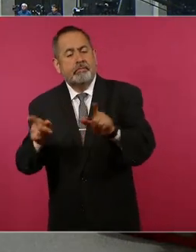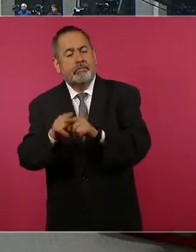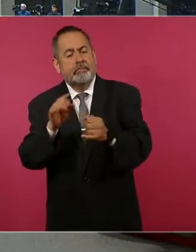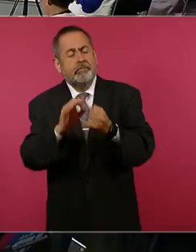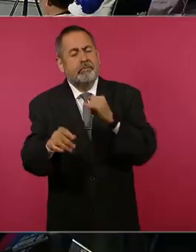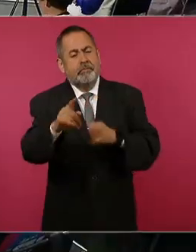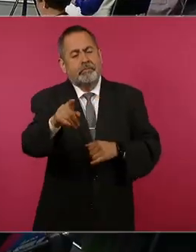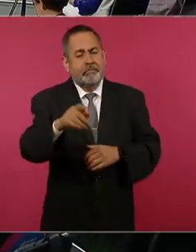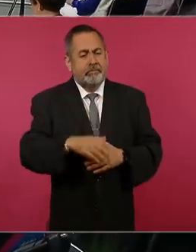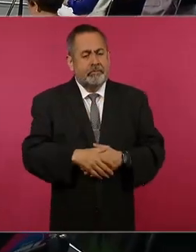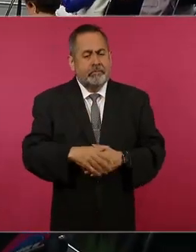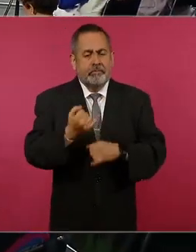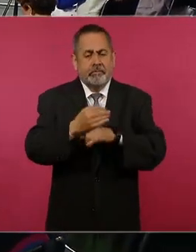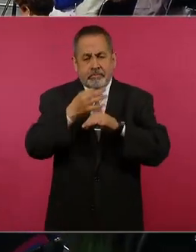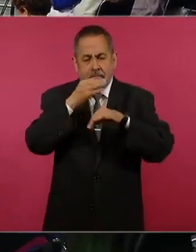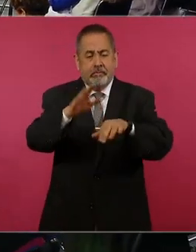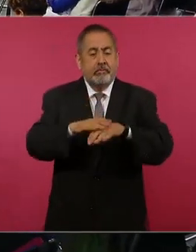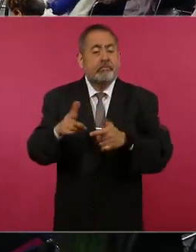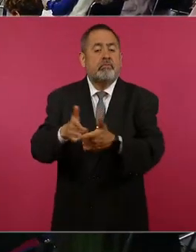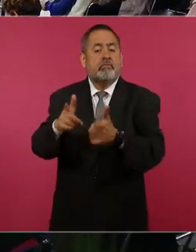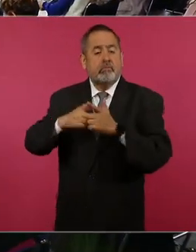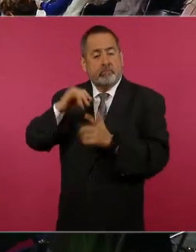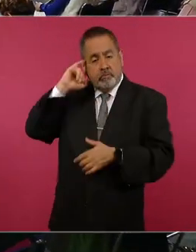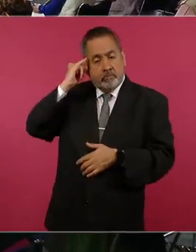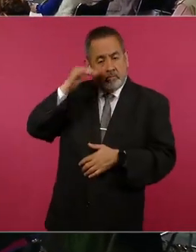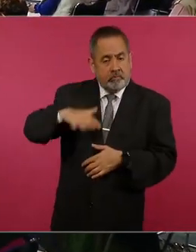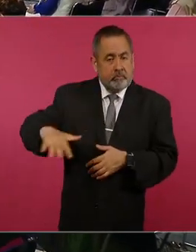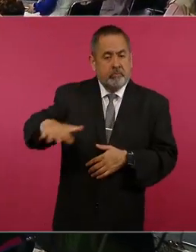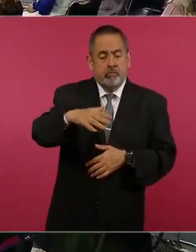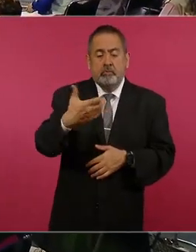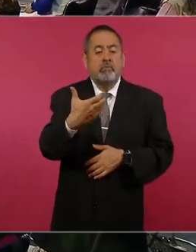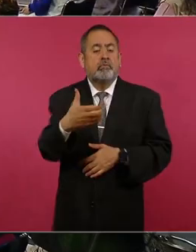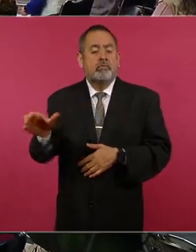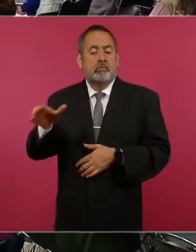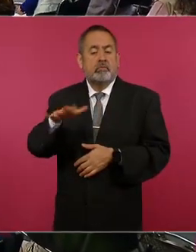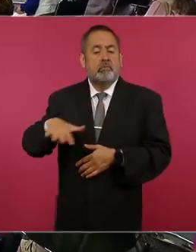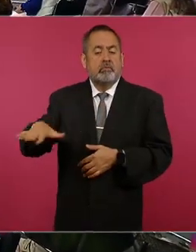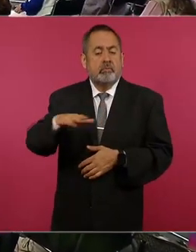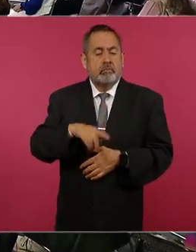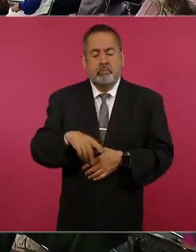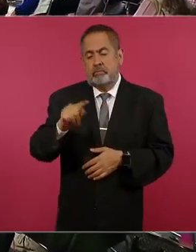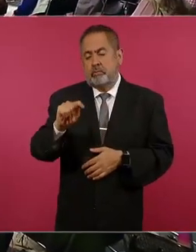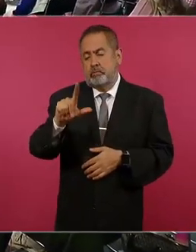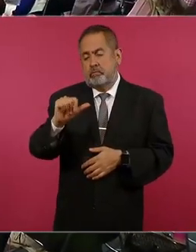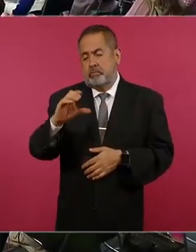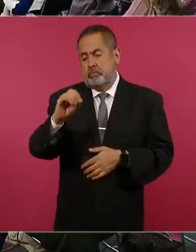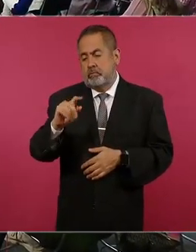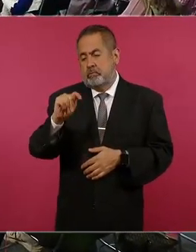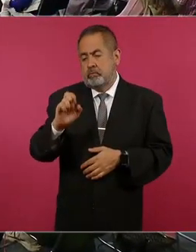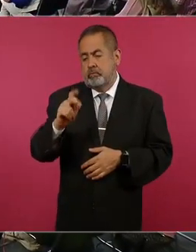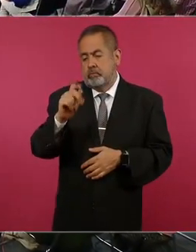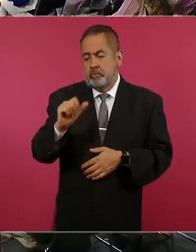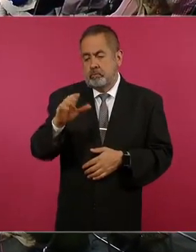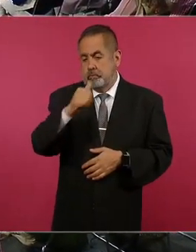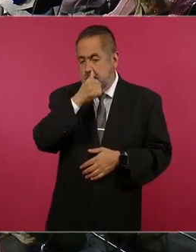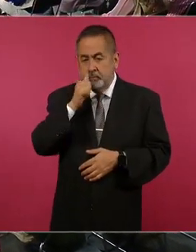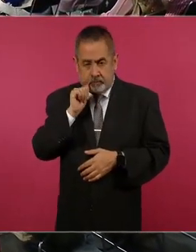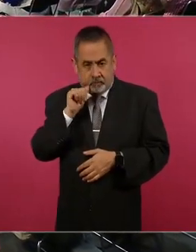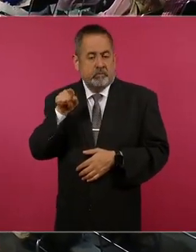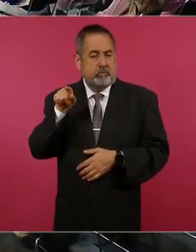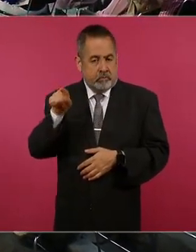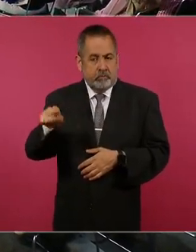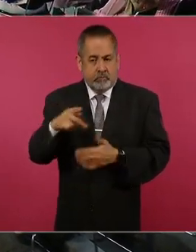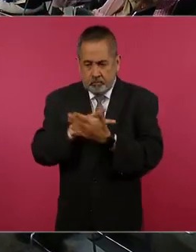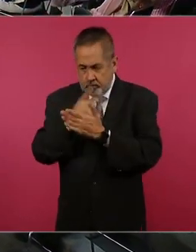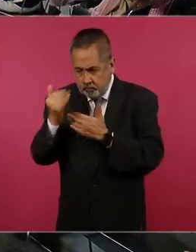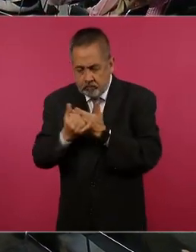informarle que un grupo de campesinos de la zona de Tlacotepec, de Benito Juárez, están llevando a cabo un